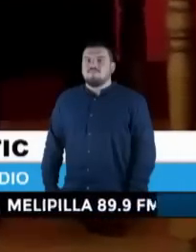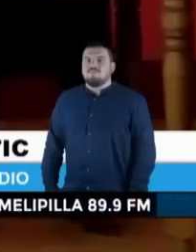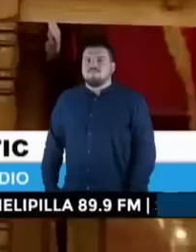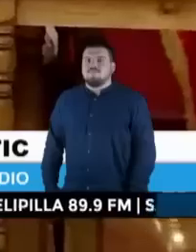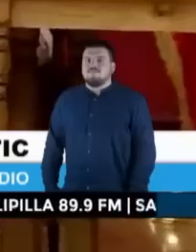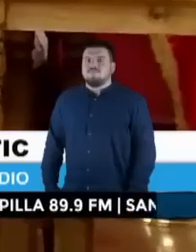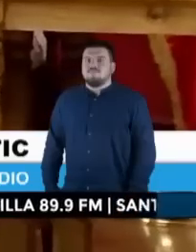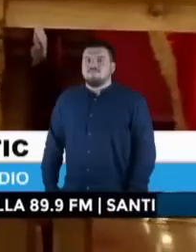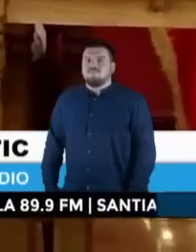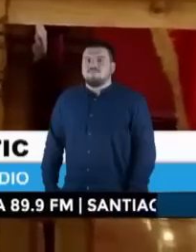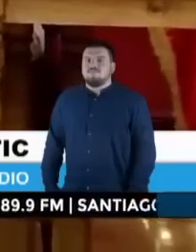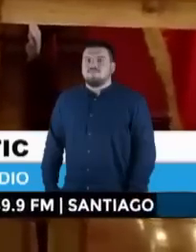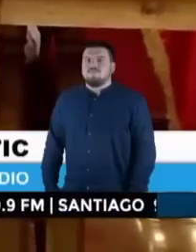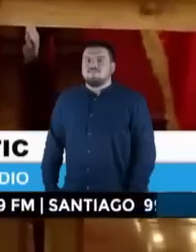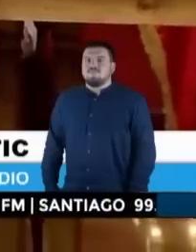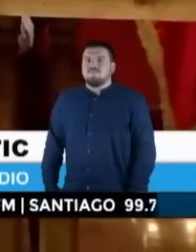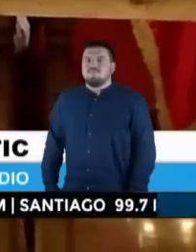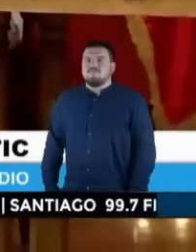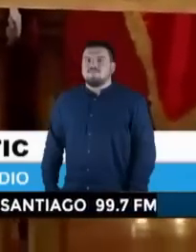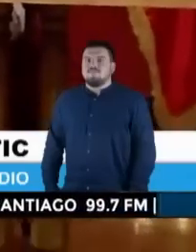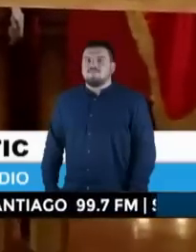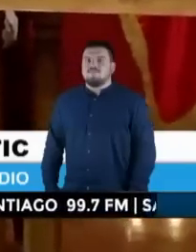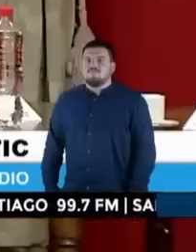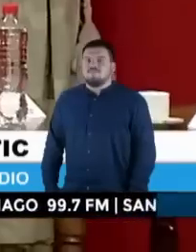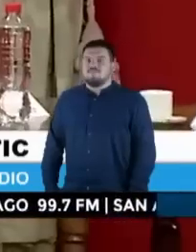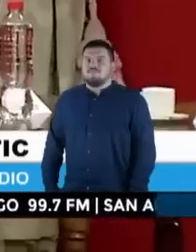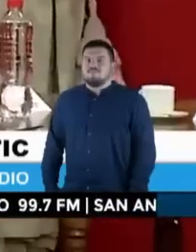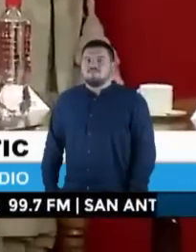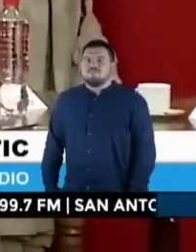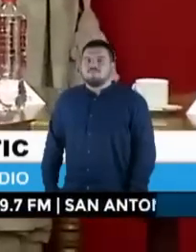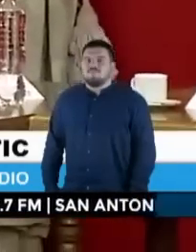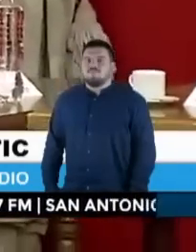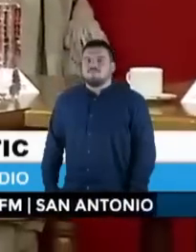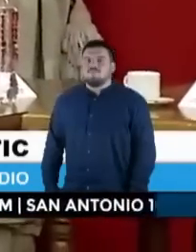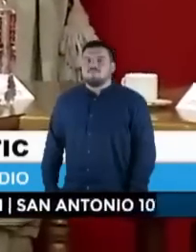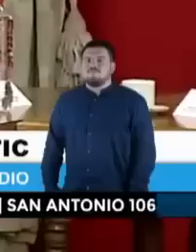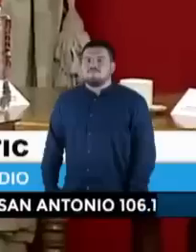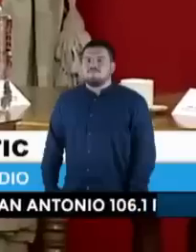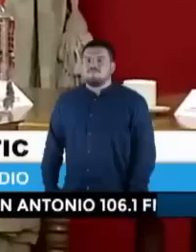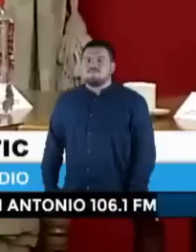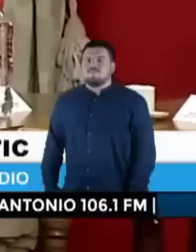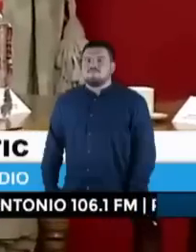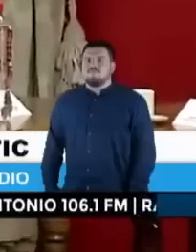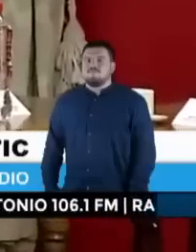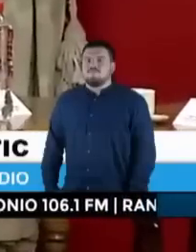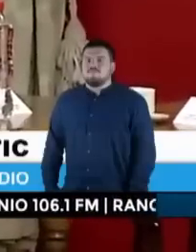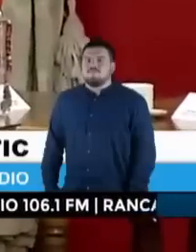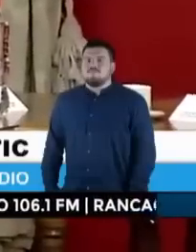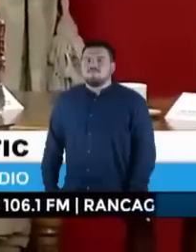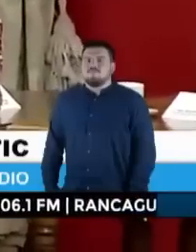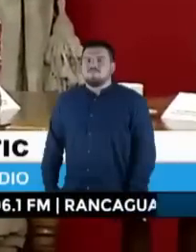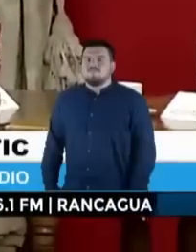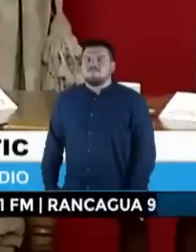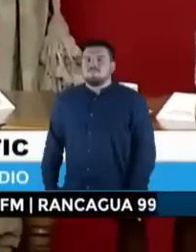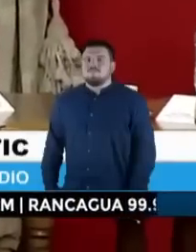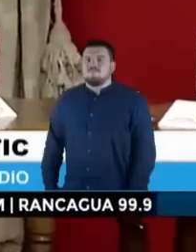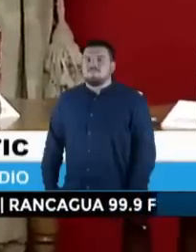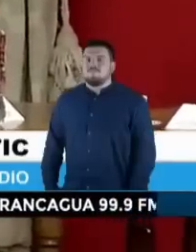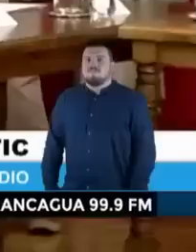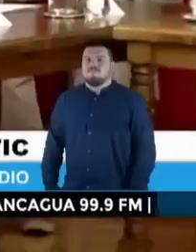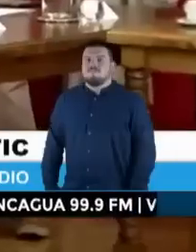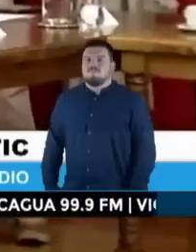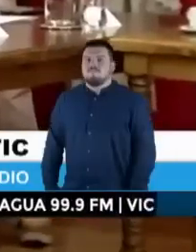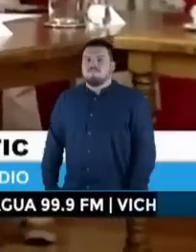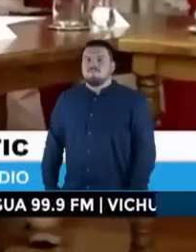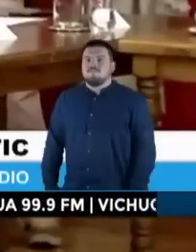partidos o por lo menos sus secretarios generales ya vuelvan a la moneda a reunirse con cada uno de los representantes del gobierno, sea la petición que sea